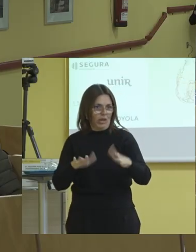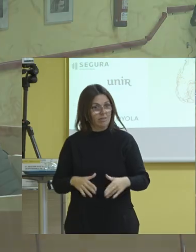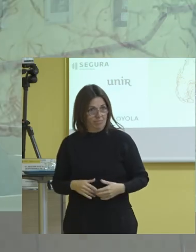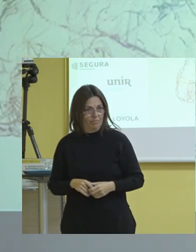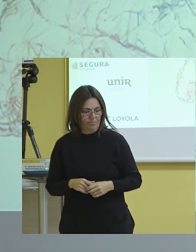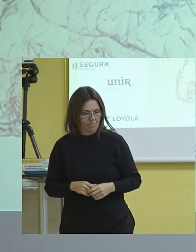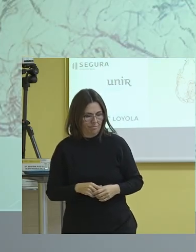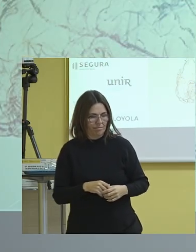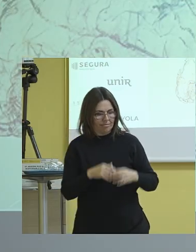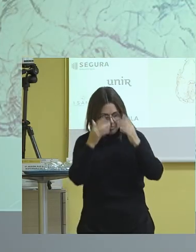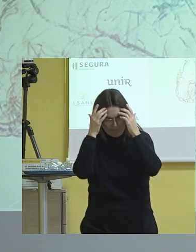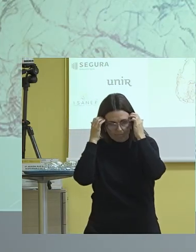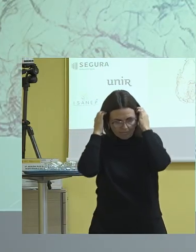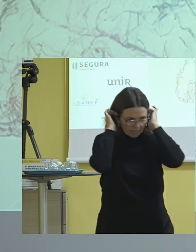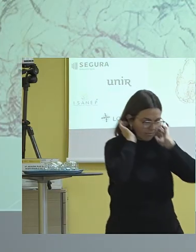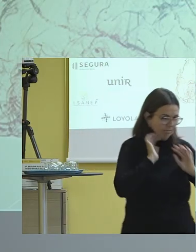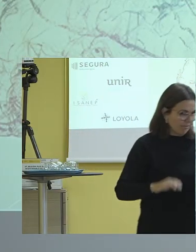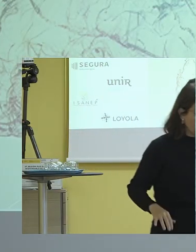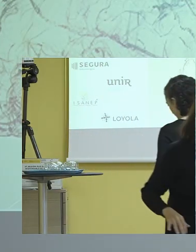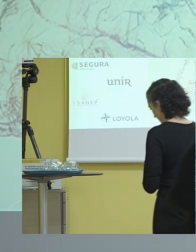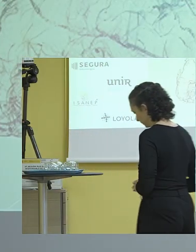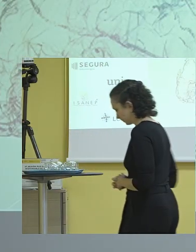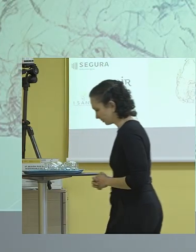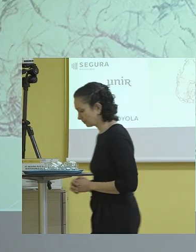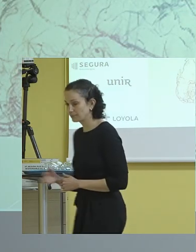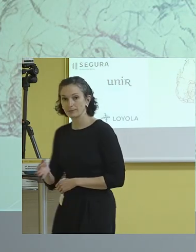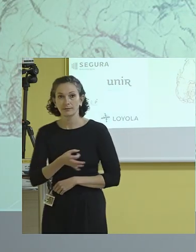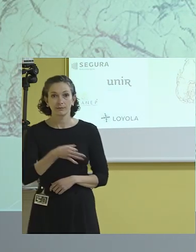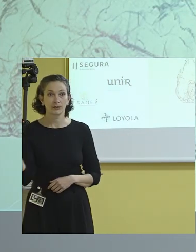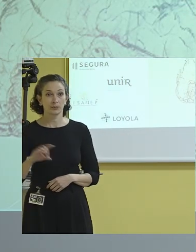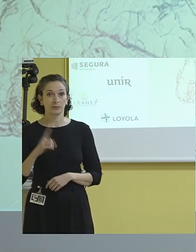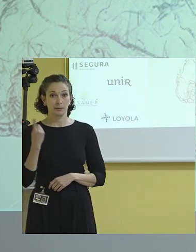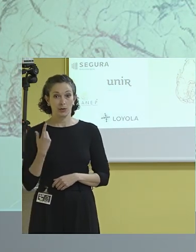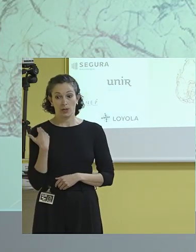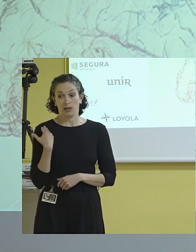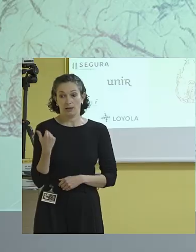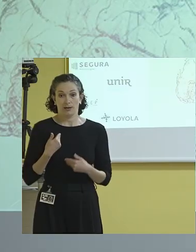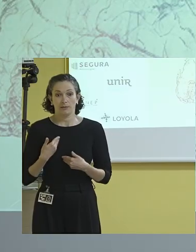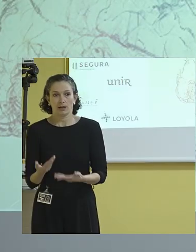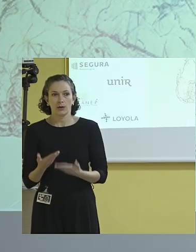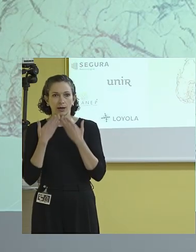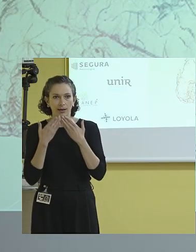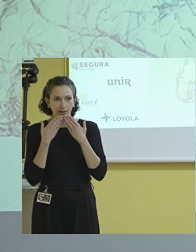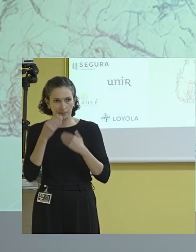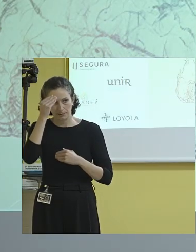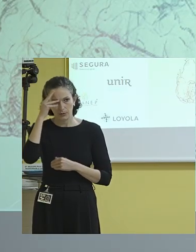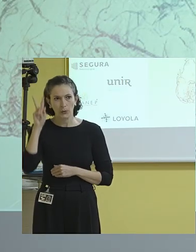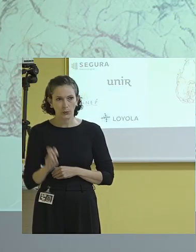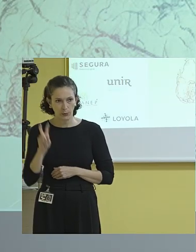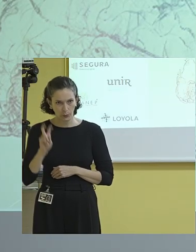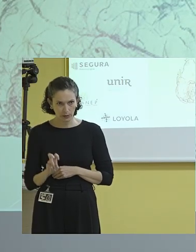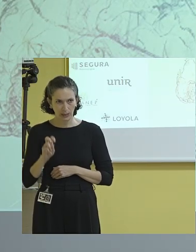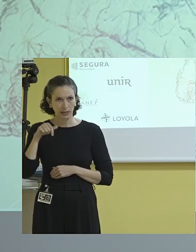Aarón. Perfecto, pues bueno, antes de nada, pues agradecer la invitación a estas jornadas. Creo que son muy útiles, que nos sentemos aquí a debatir